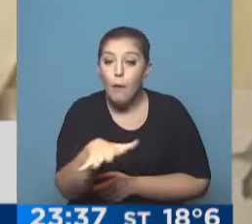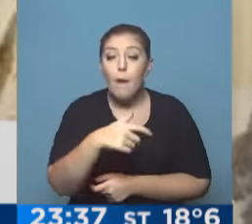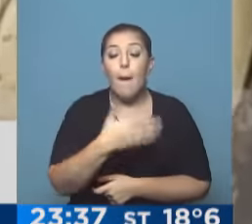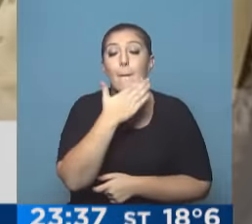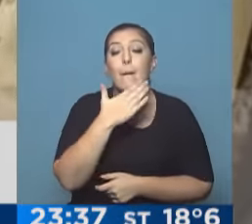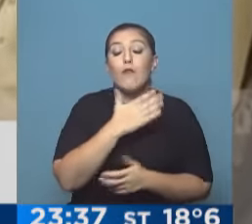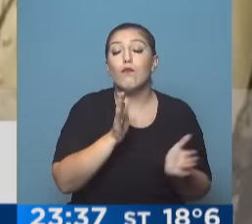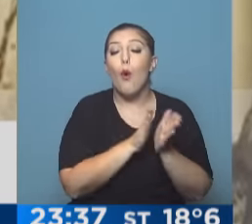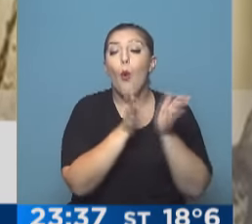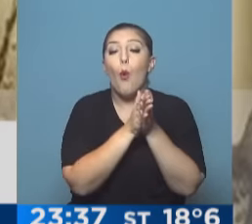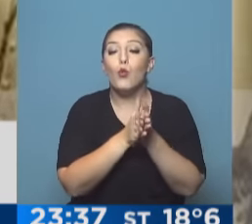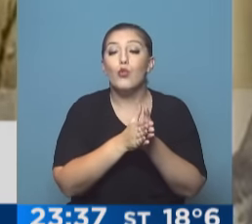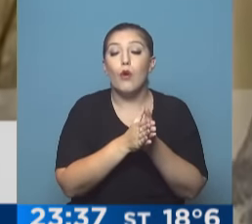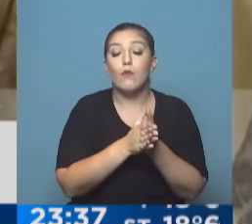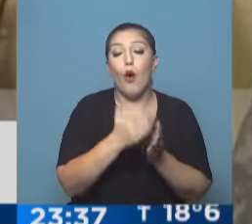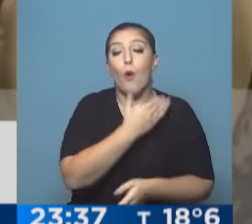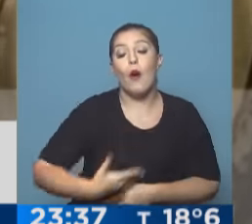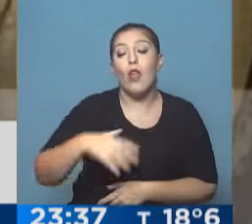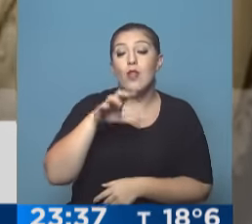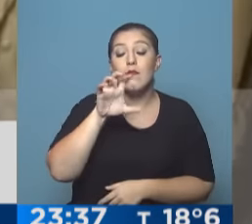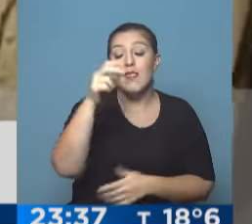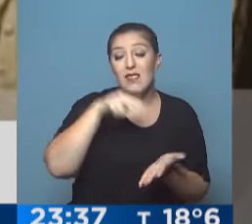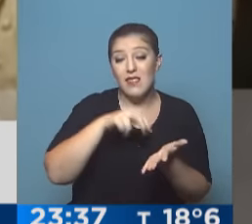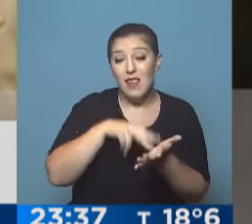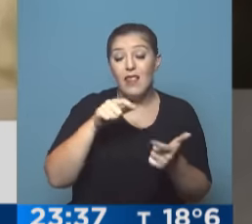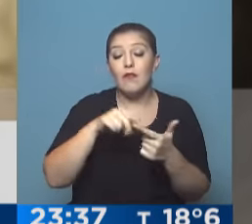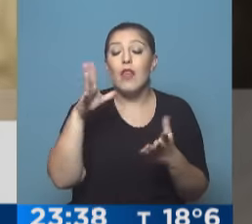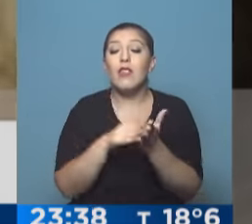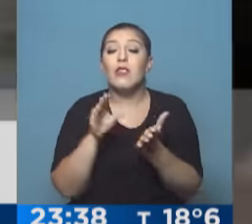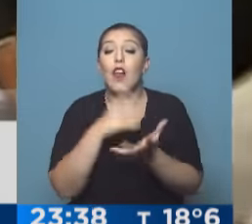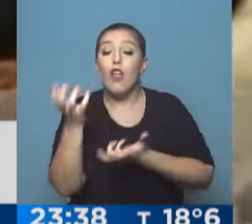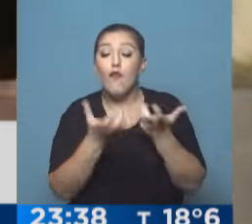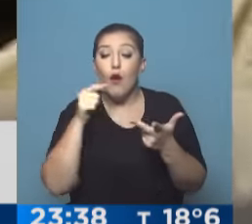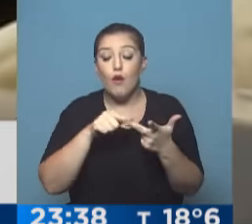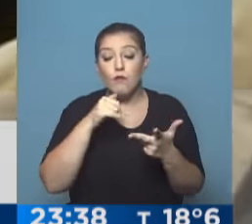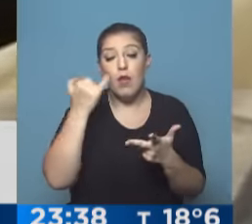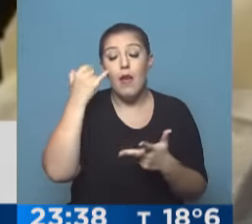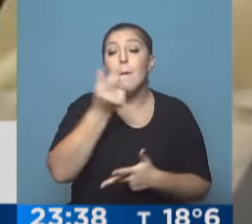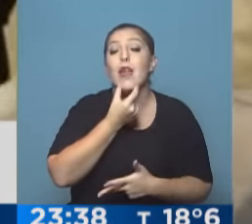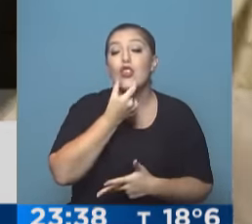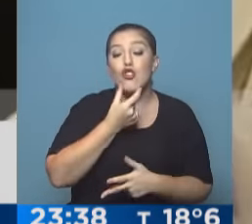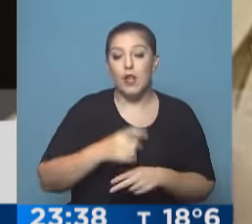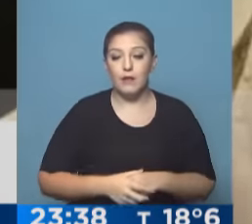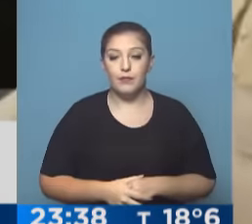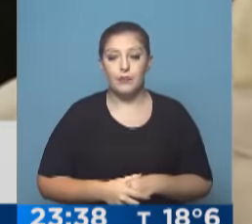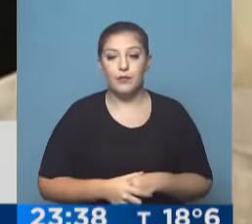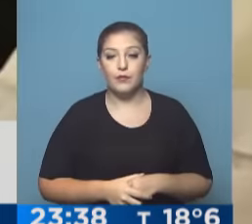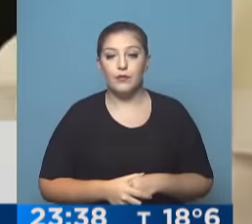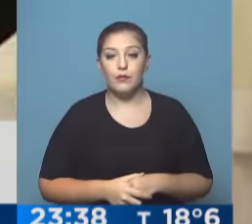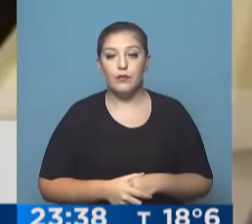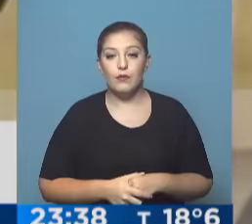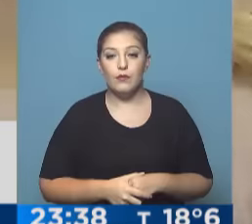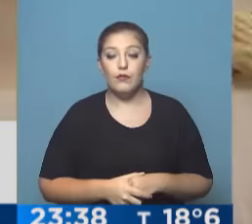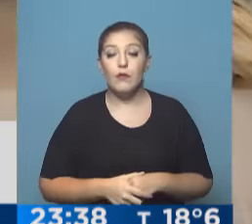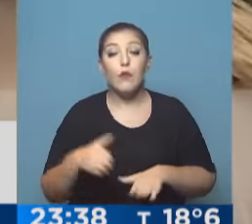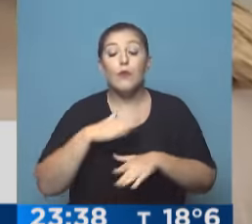fue acompañado por los gobernadores de salta Juan Manuel urtubey de tierra del fuego Rosana bertone y de Mendoza Alfredo Cornejo en todo